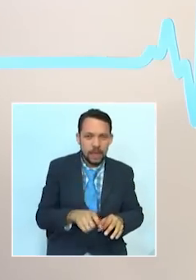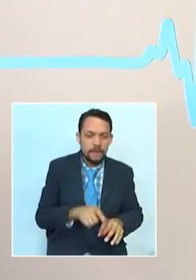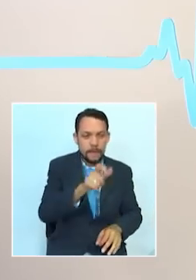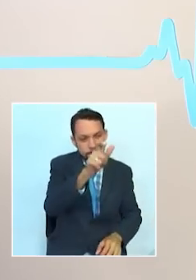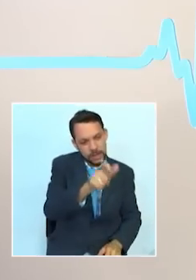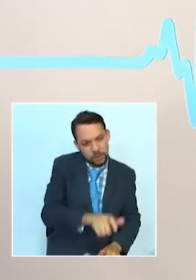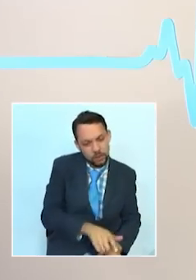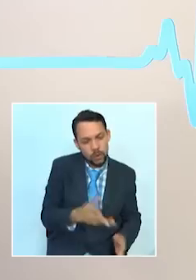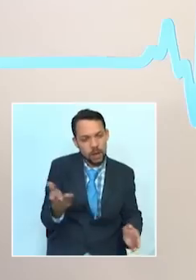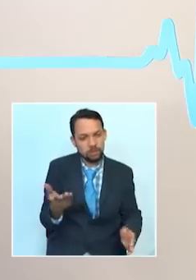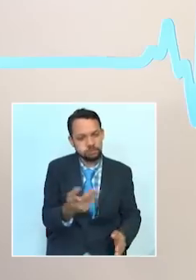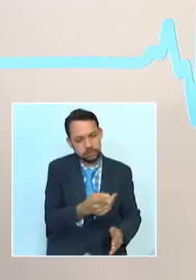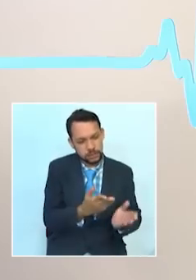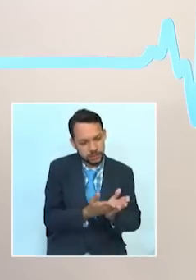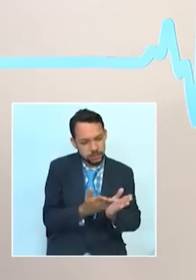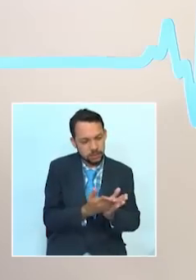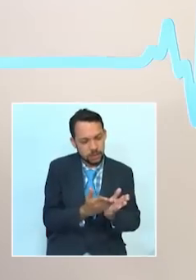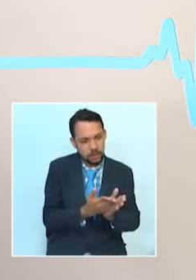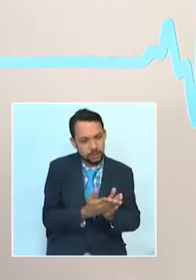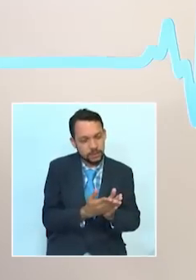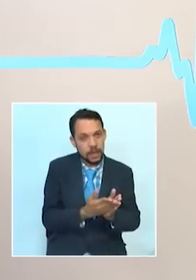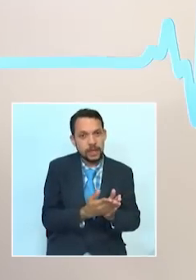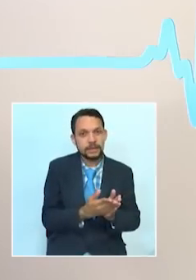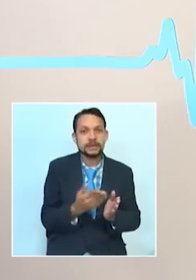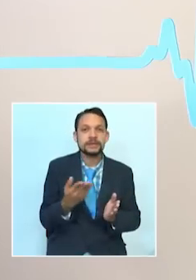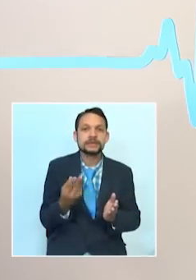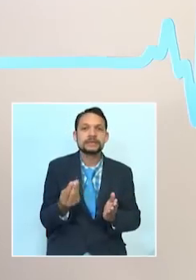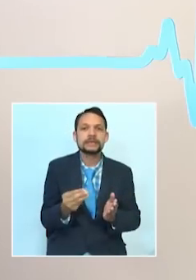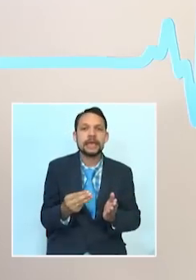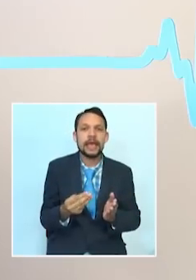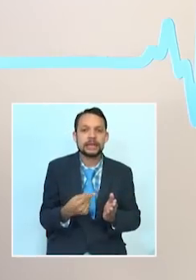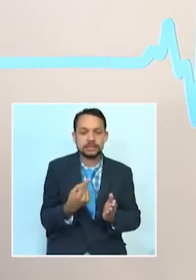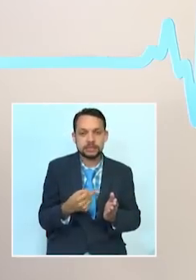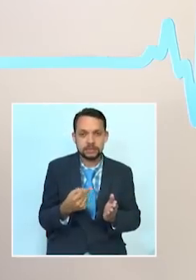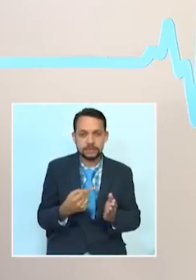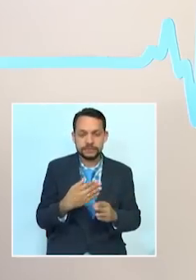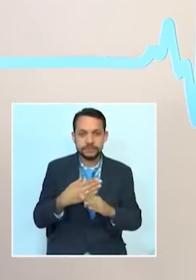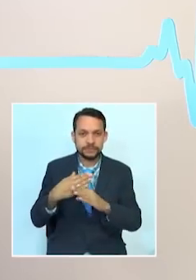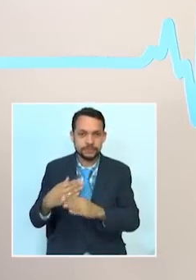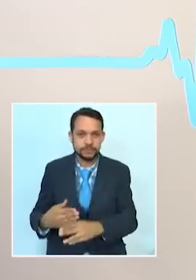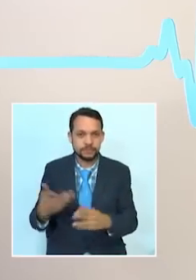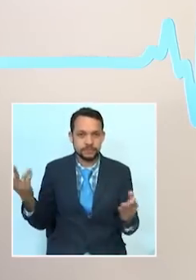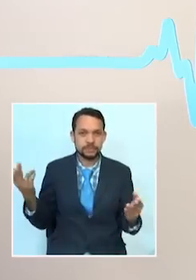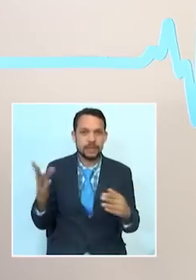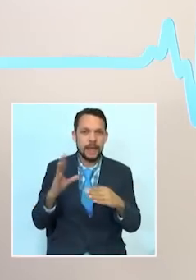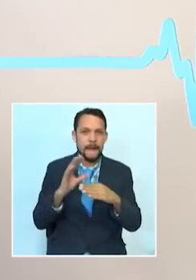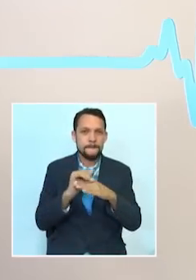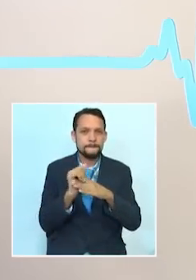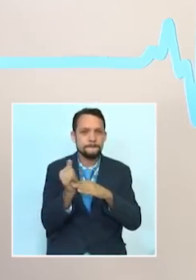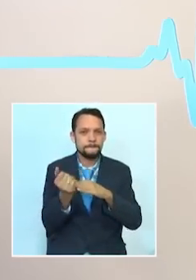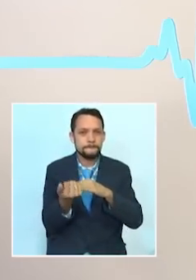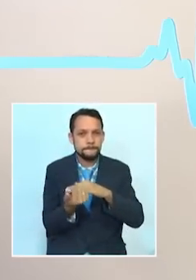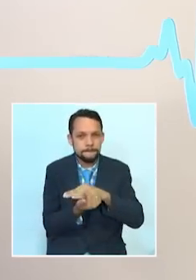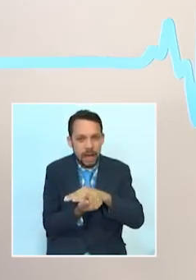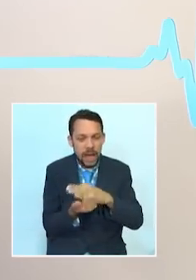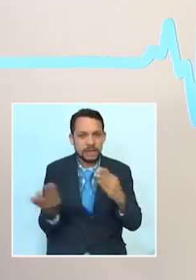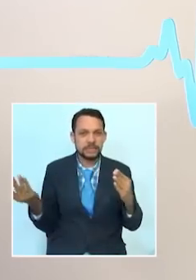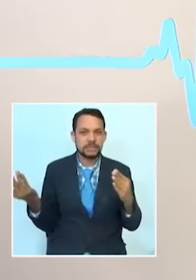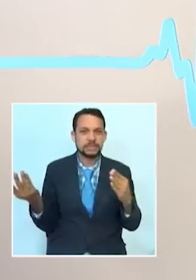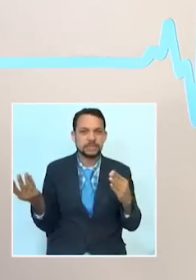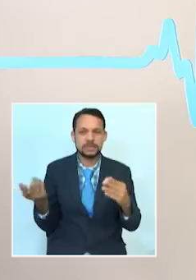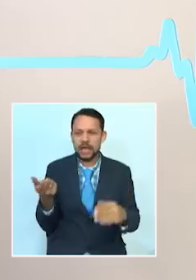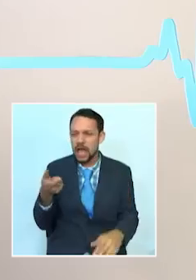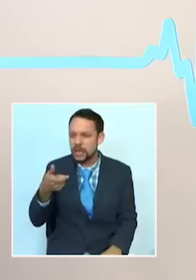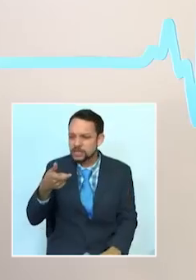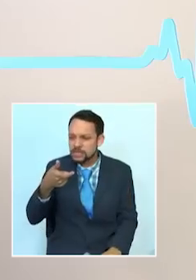estudiando hombre baje los niveles de carbohidratos todo lo que sea pan todo lo que venga as 100 en harina me va